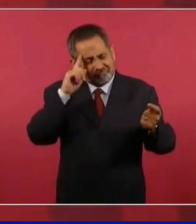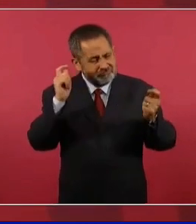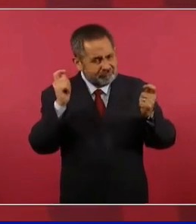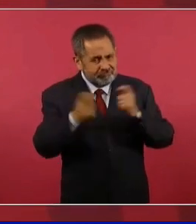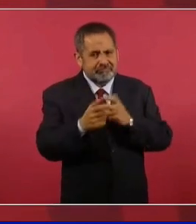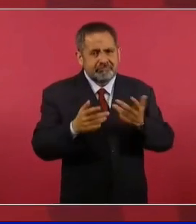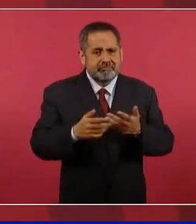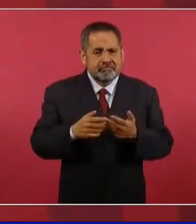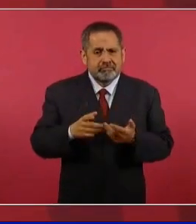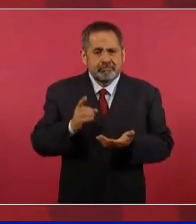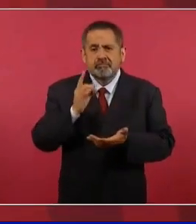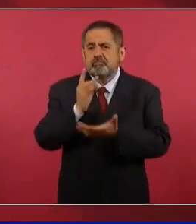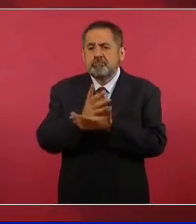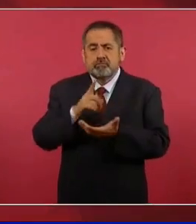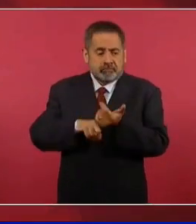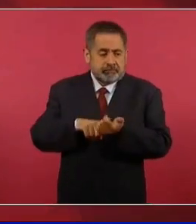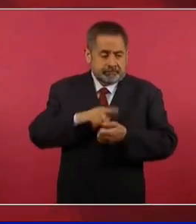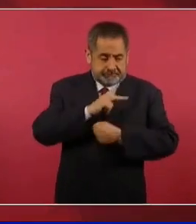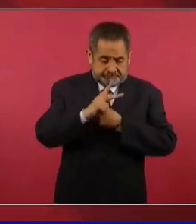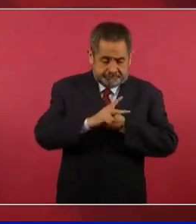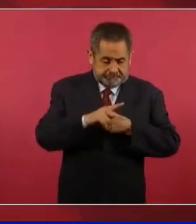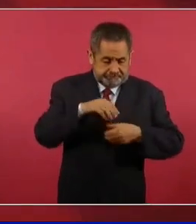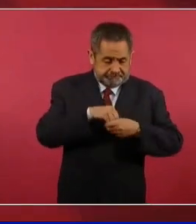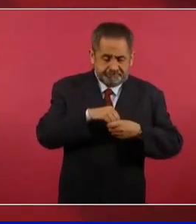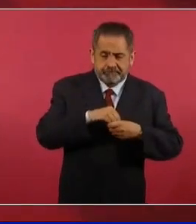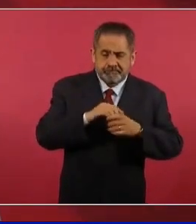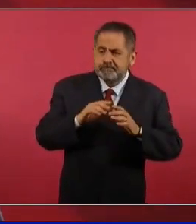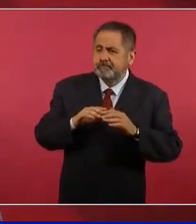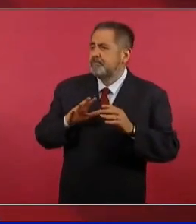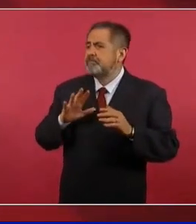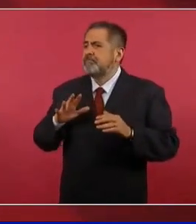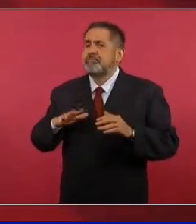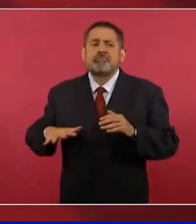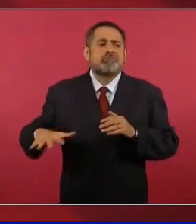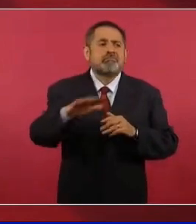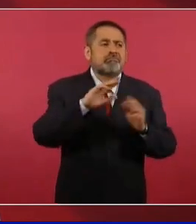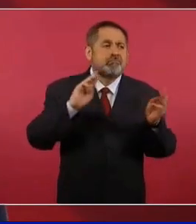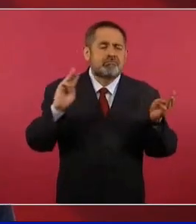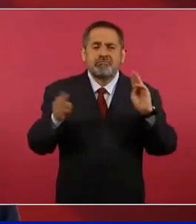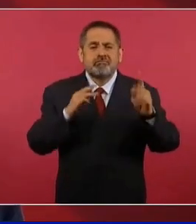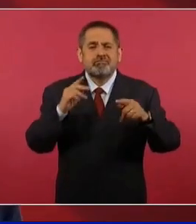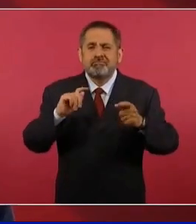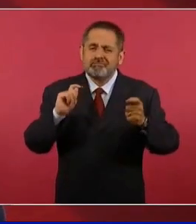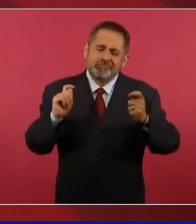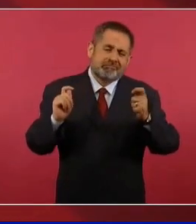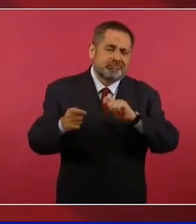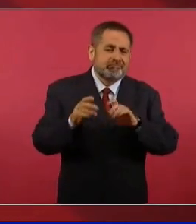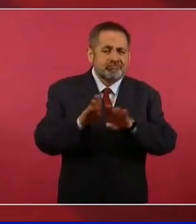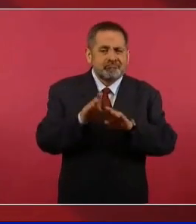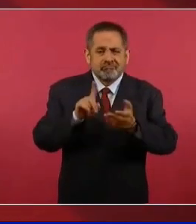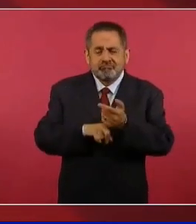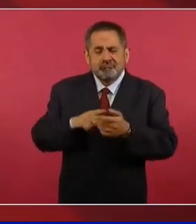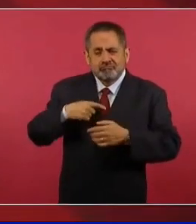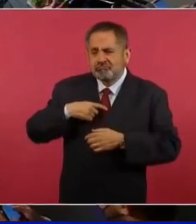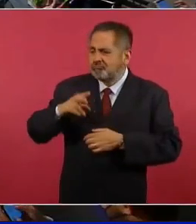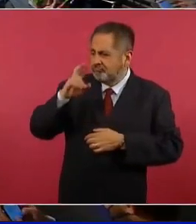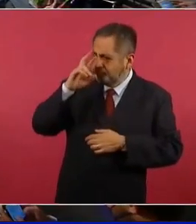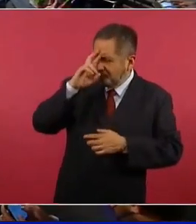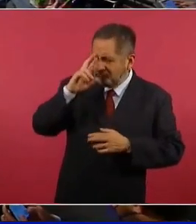no solo al interior de los países, sino en el comportamiento